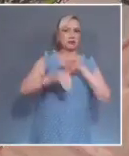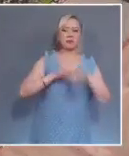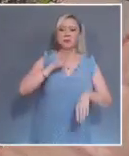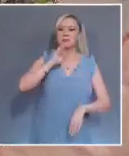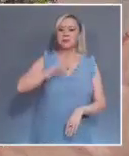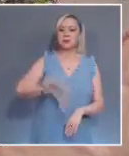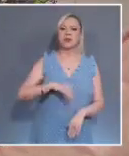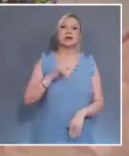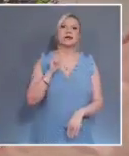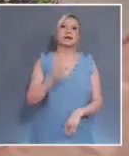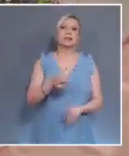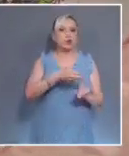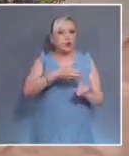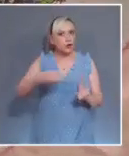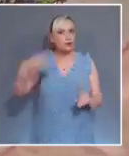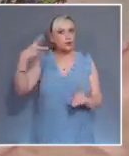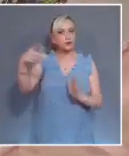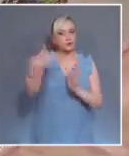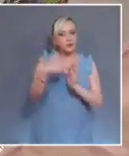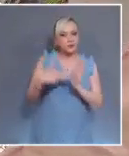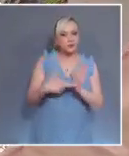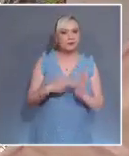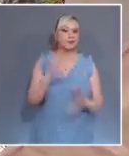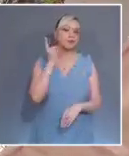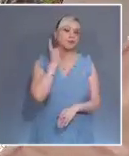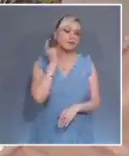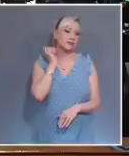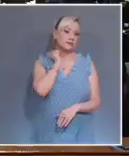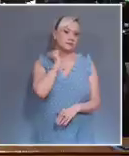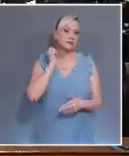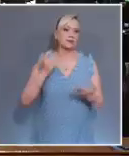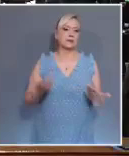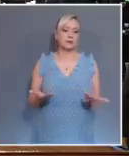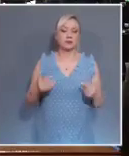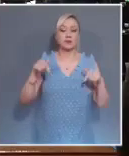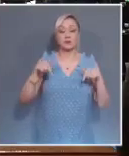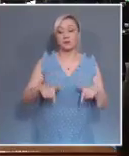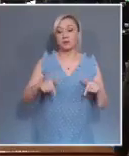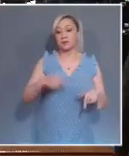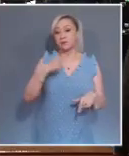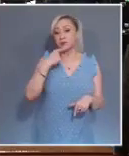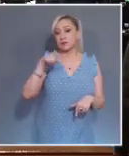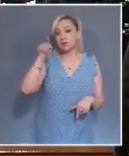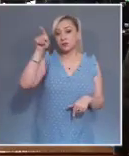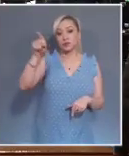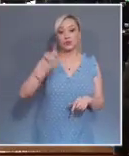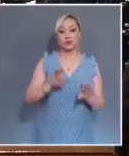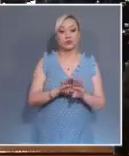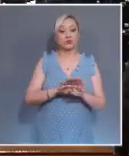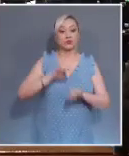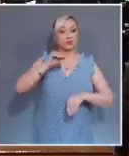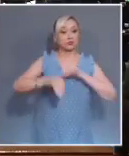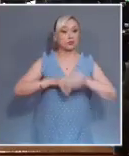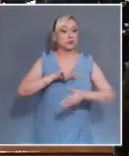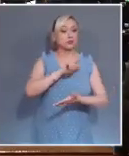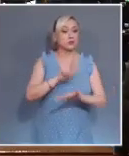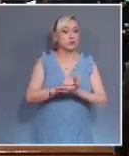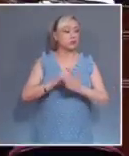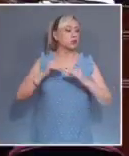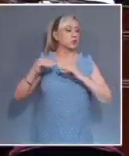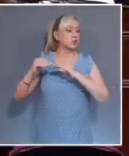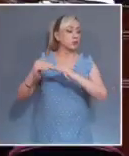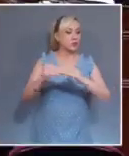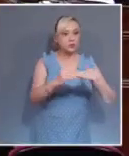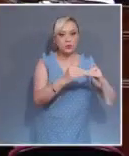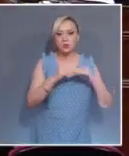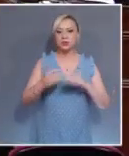Corte de Justicia recordó que refrendó que el procedimiento legislativo es la base de un régimen democrático y no un mero formalismo.